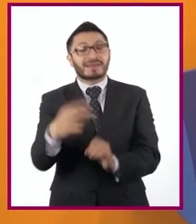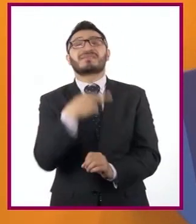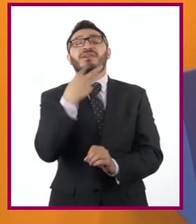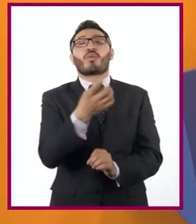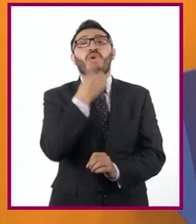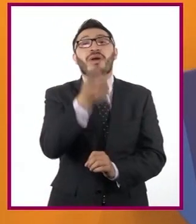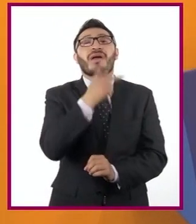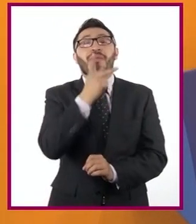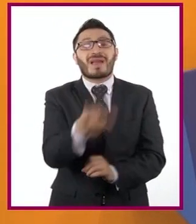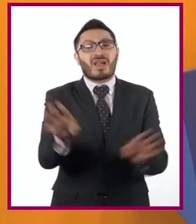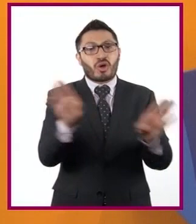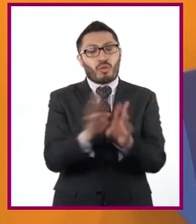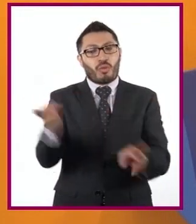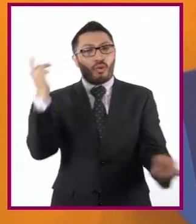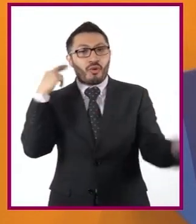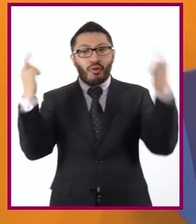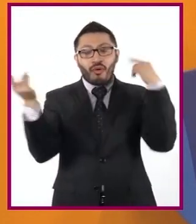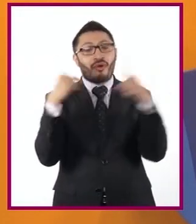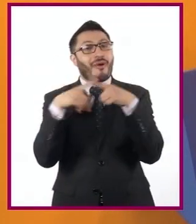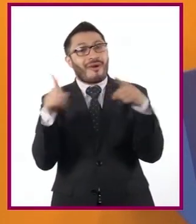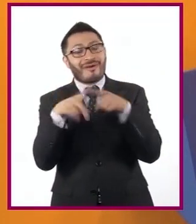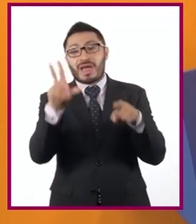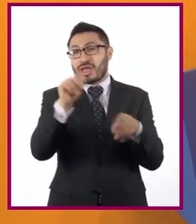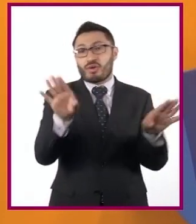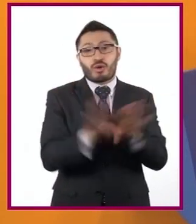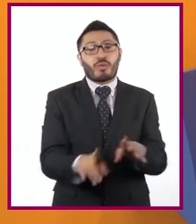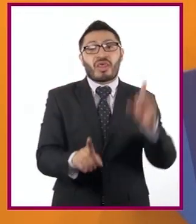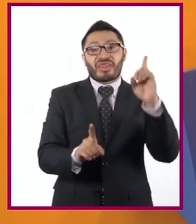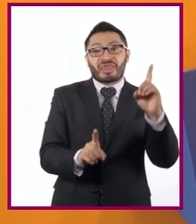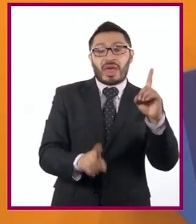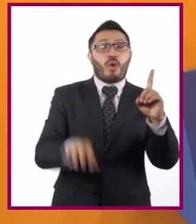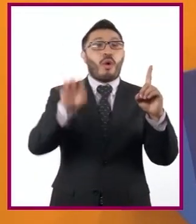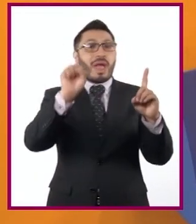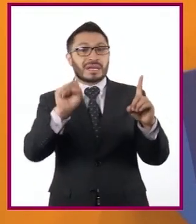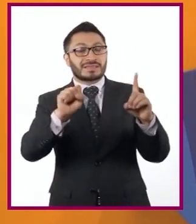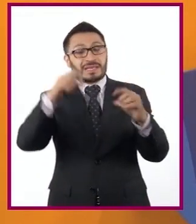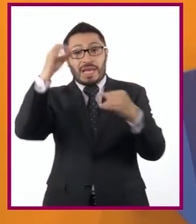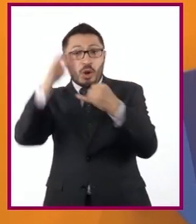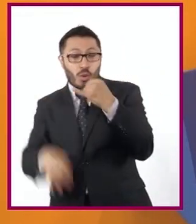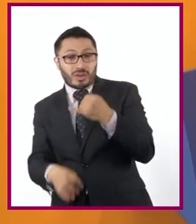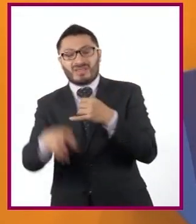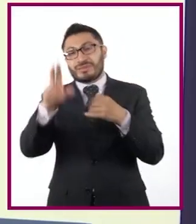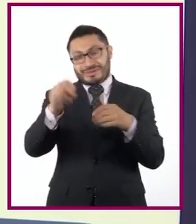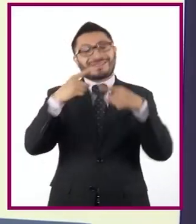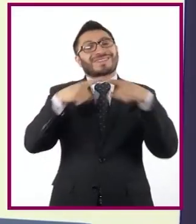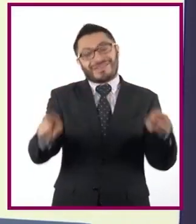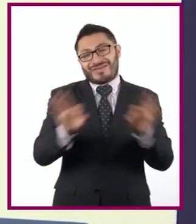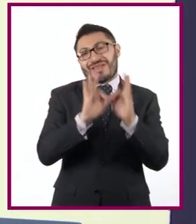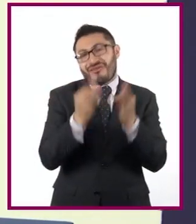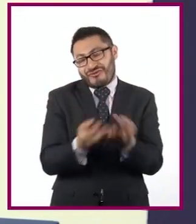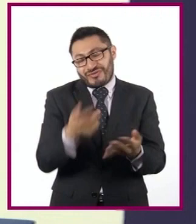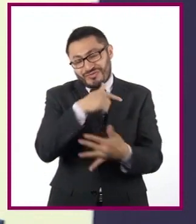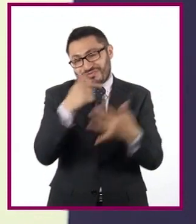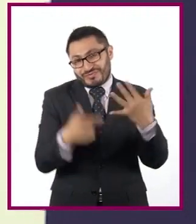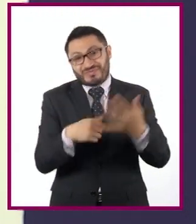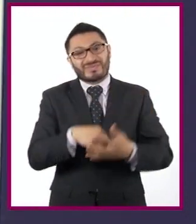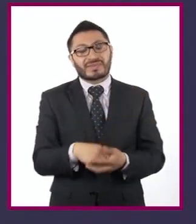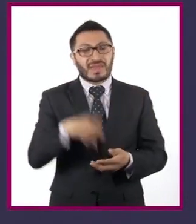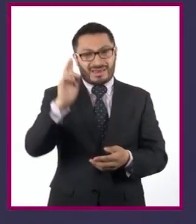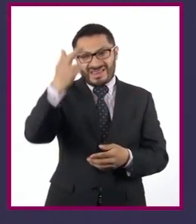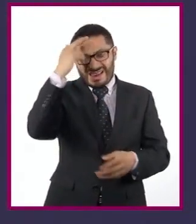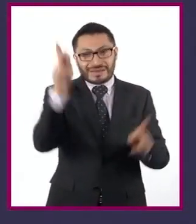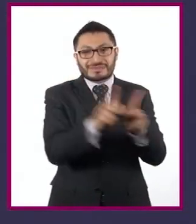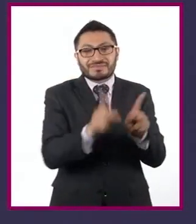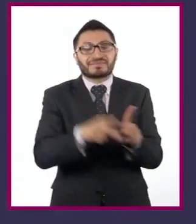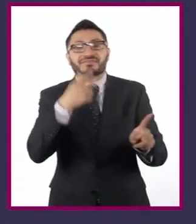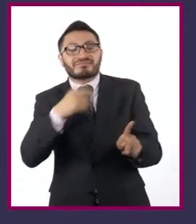lo hacen con sonidos diferentes. No pronuncian la D o la S al final, entre otras. ¿Ustedes recuerdan a un primo o